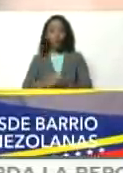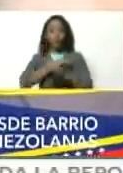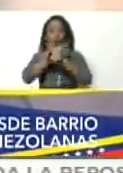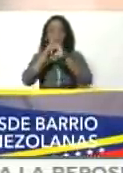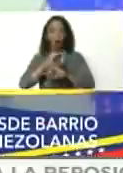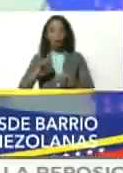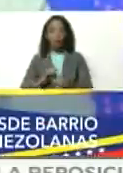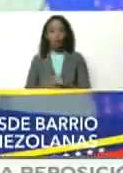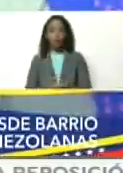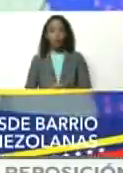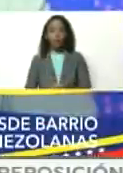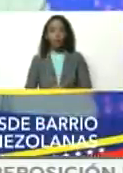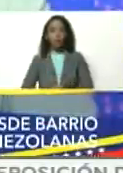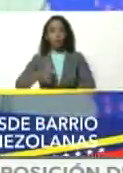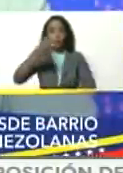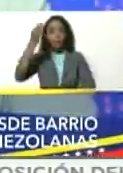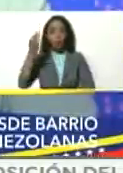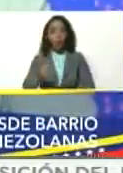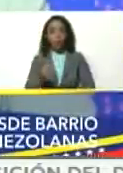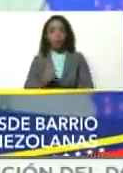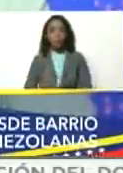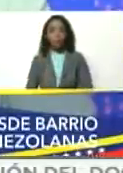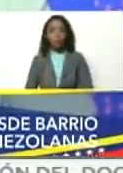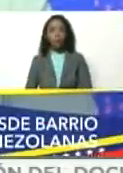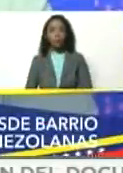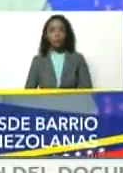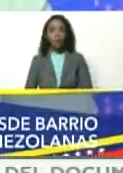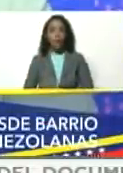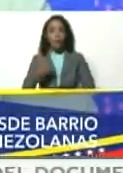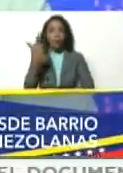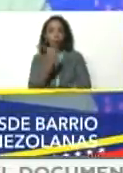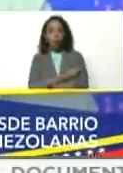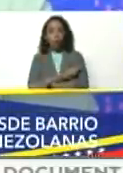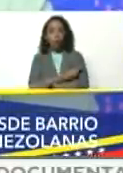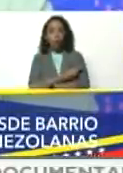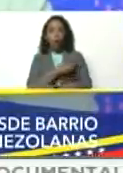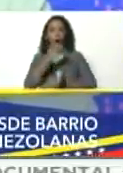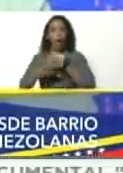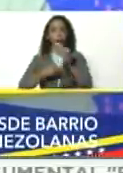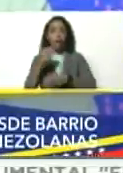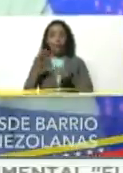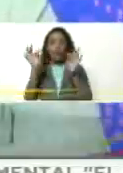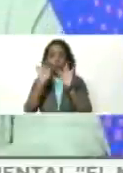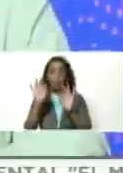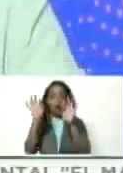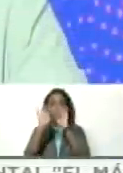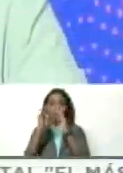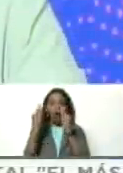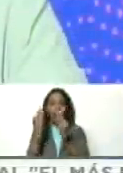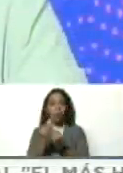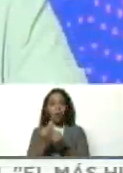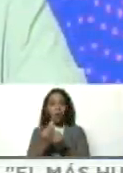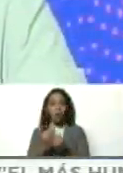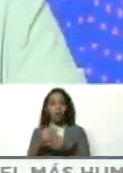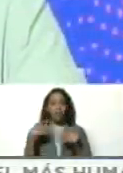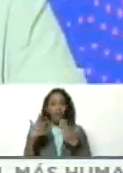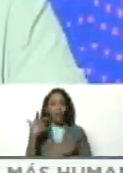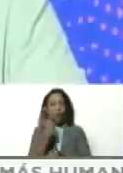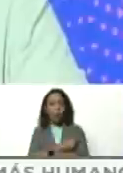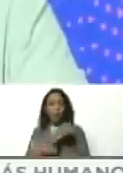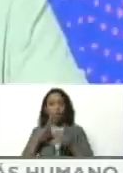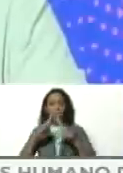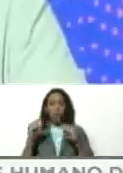felicidad, de seguridad. La vacunación es garantía de familia. Familia que se vacuna